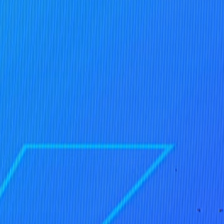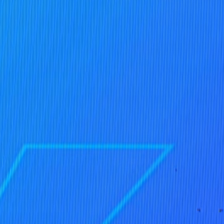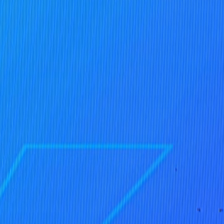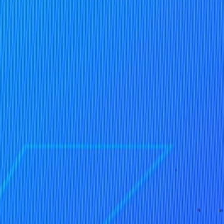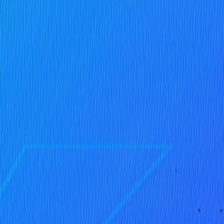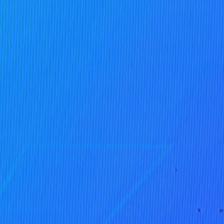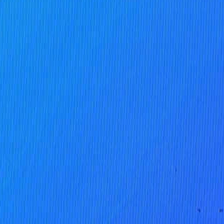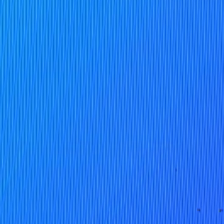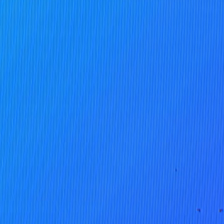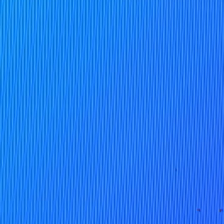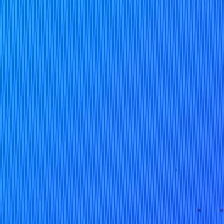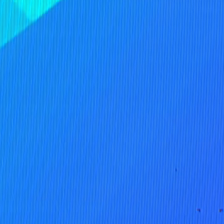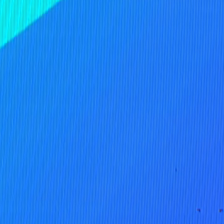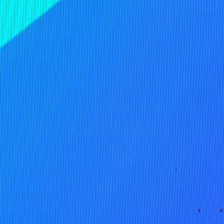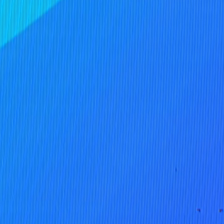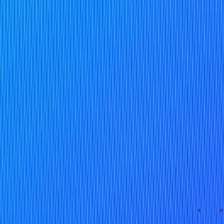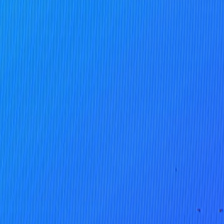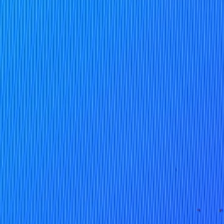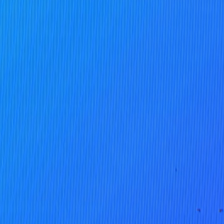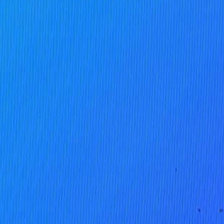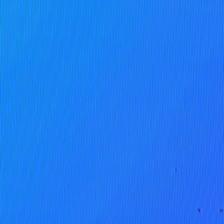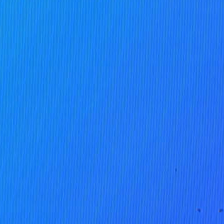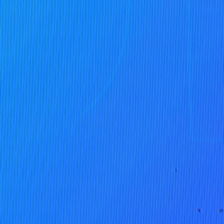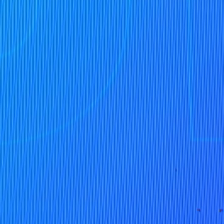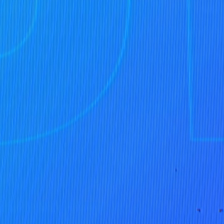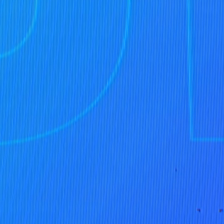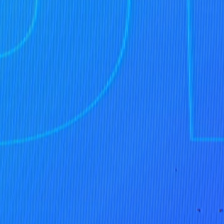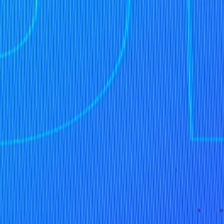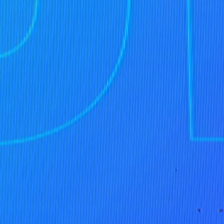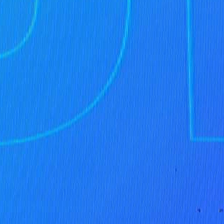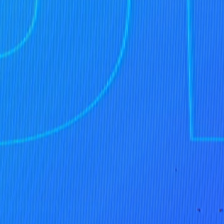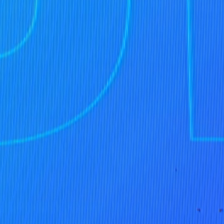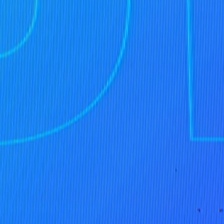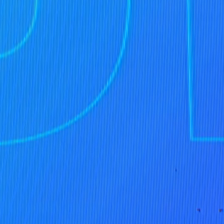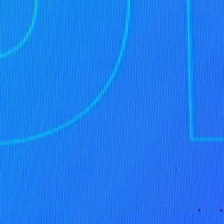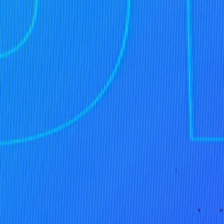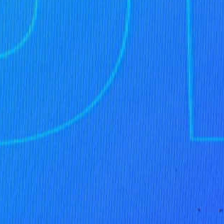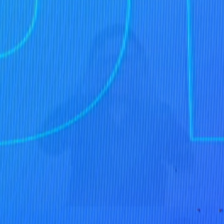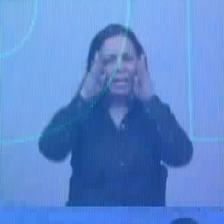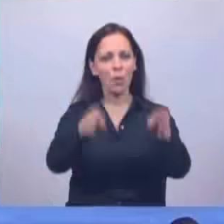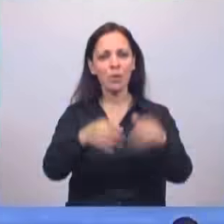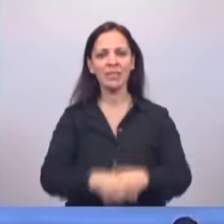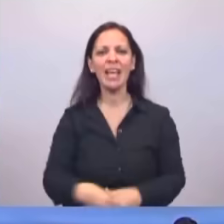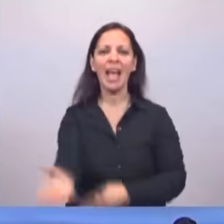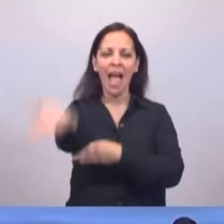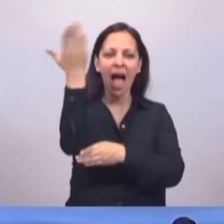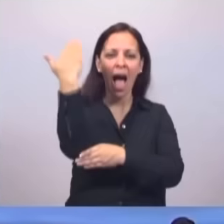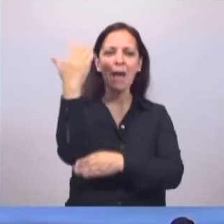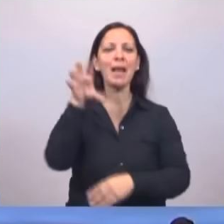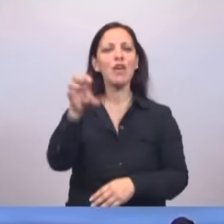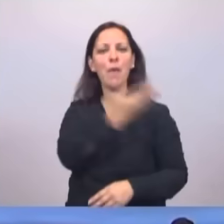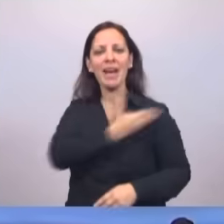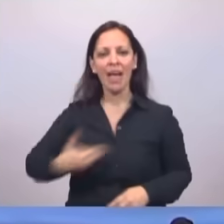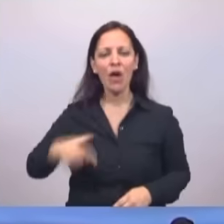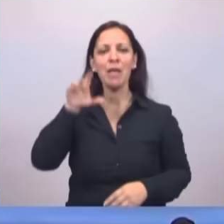En Ensenada, el ministro Massa y el gobernador Kicillof encabezan un acto de unión por la patria. Escuchamos al gobernador. Habla el gobernador de